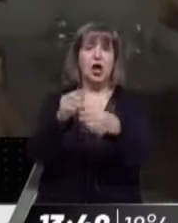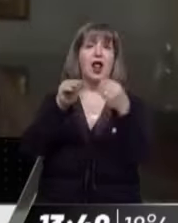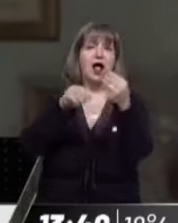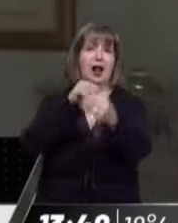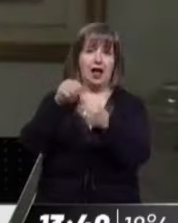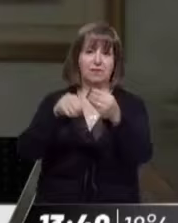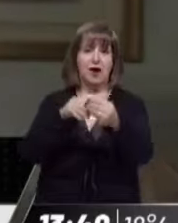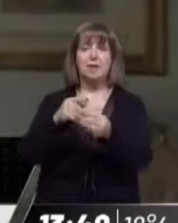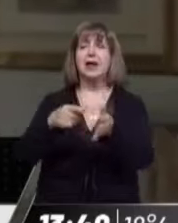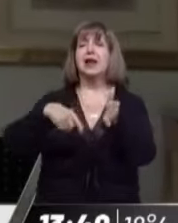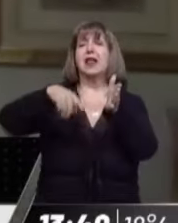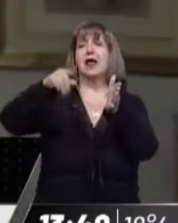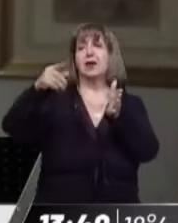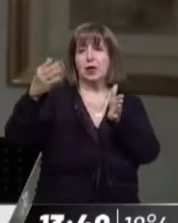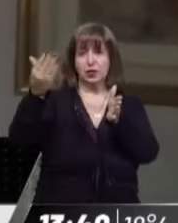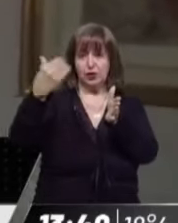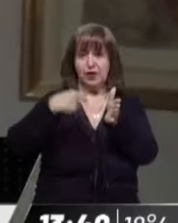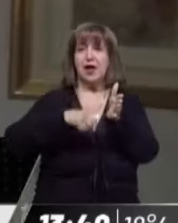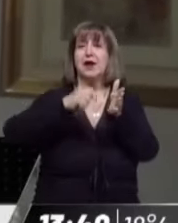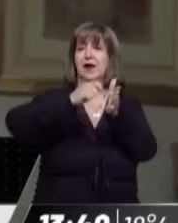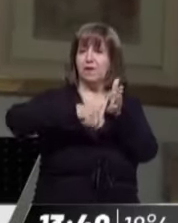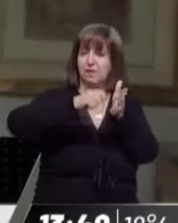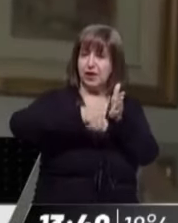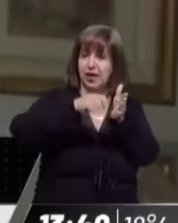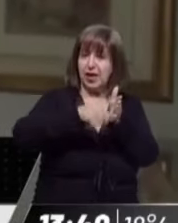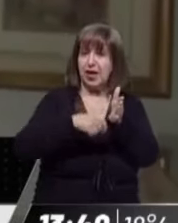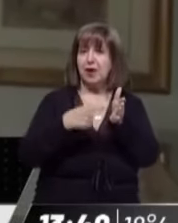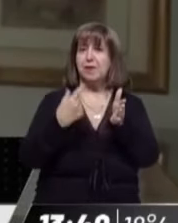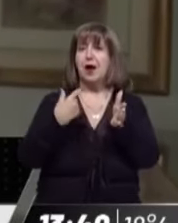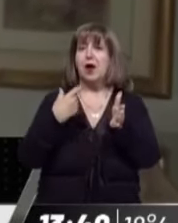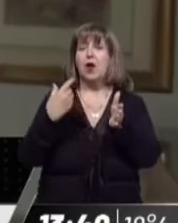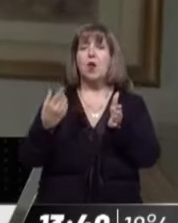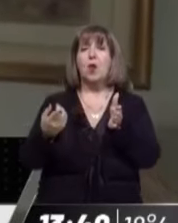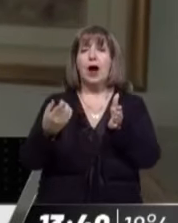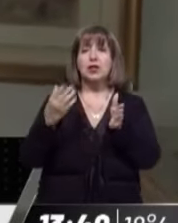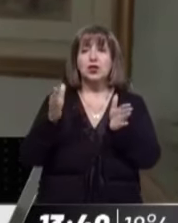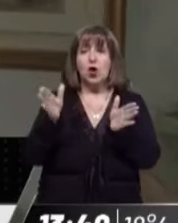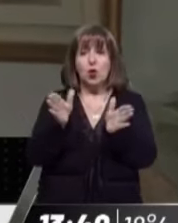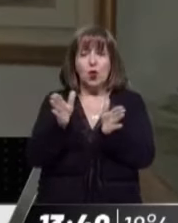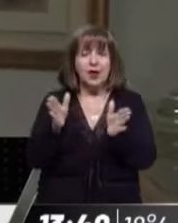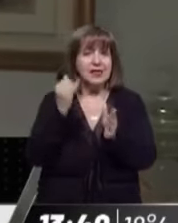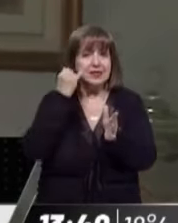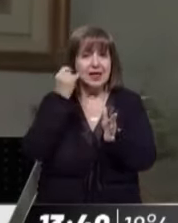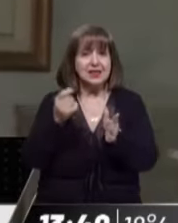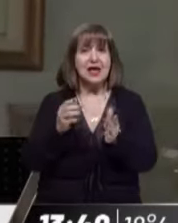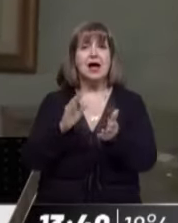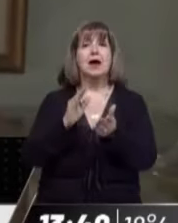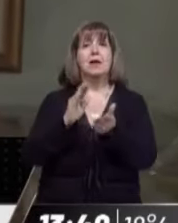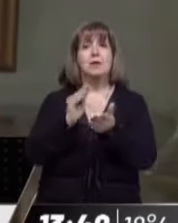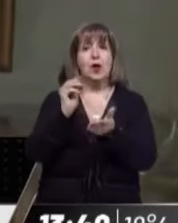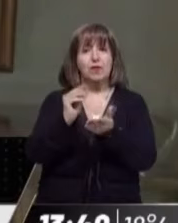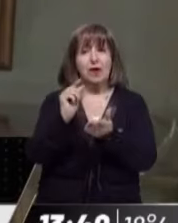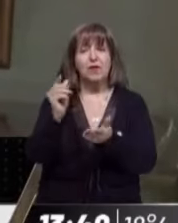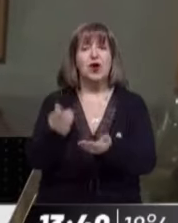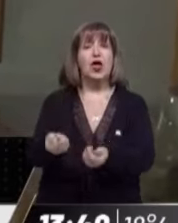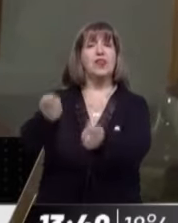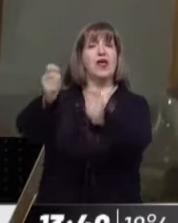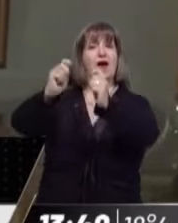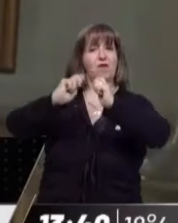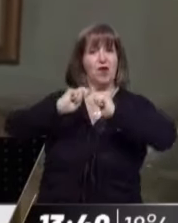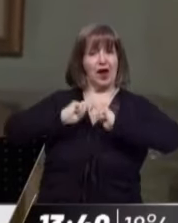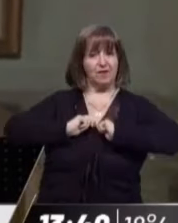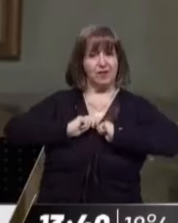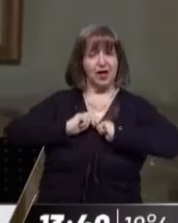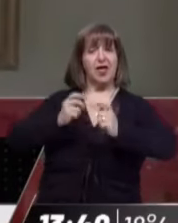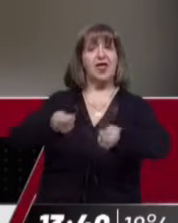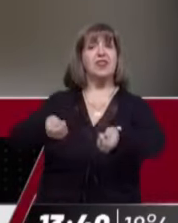que hacen firmar un comodato comod datato que dice que una vez que se dejen de utilizar las cunas deben ser devueltas y demás se